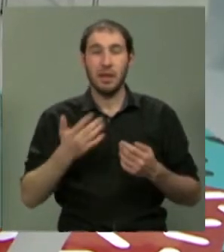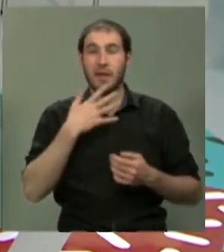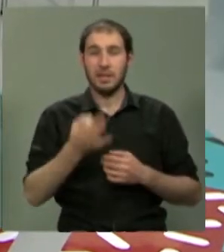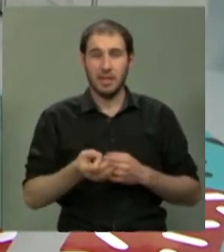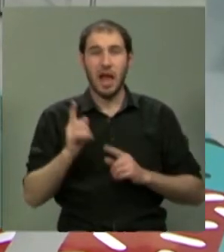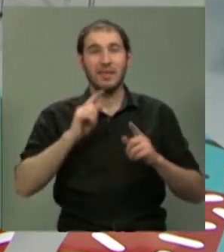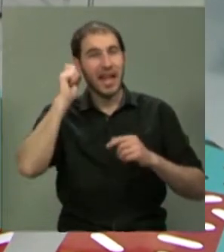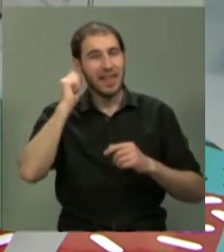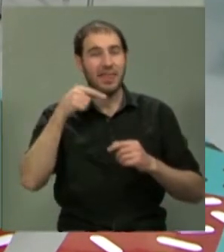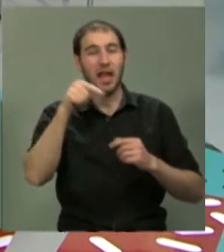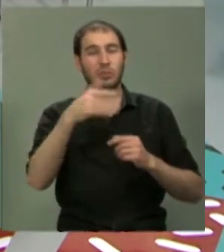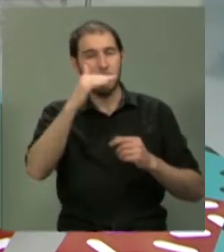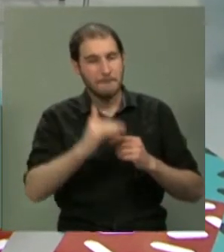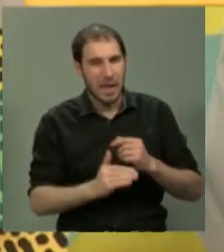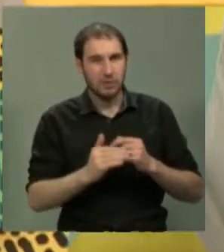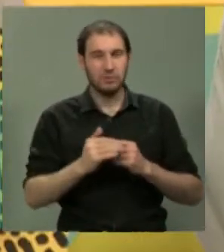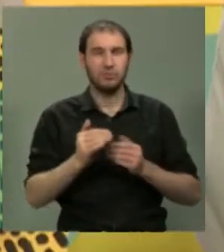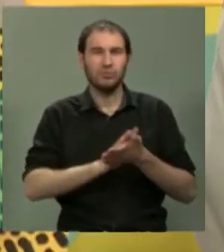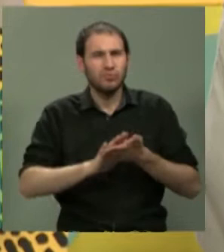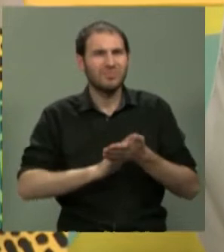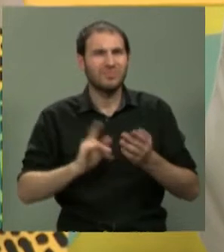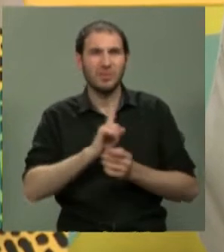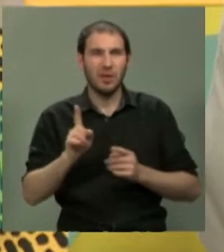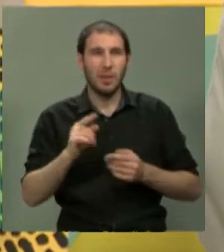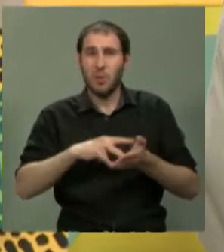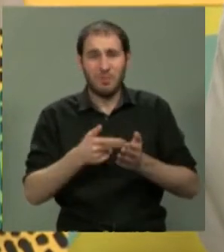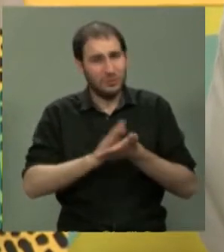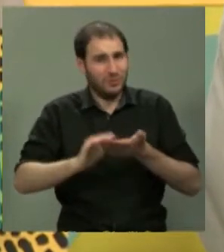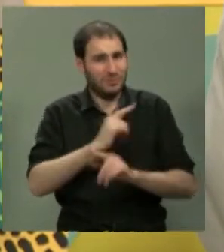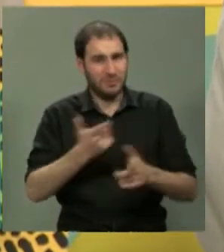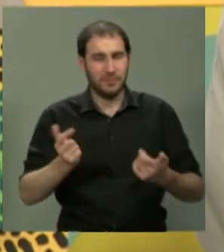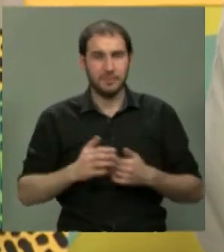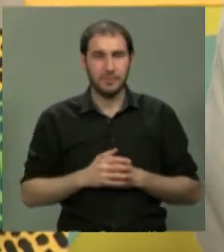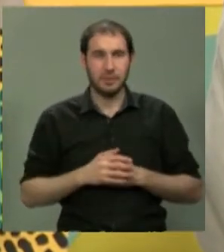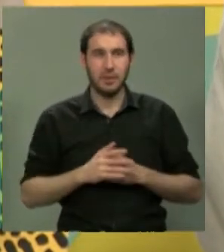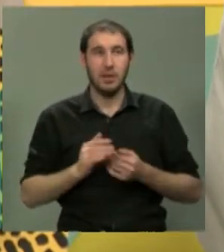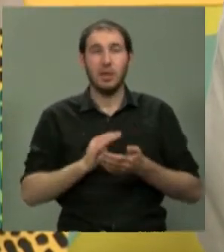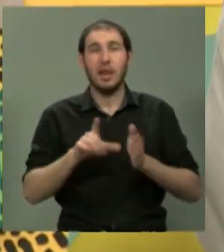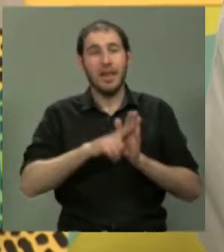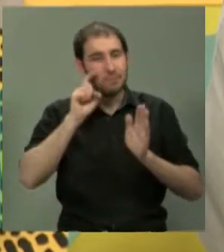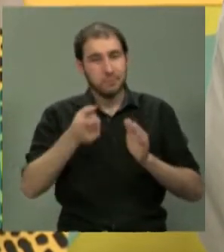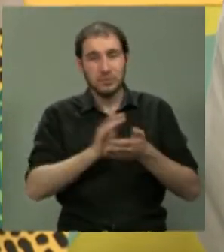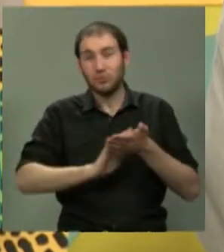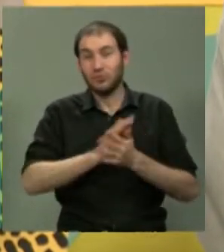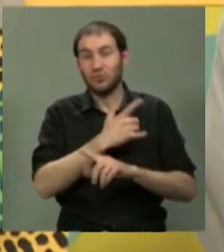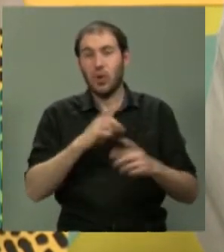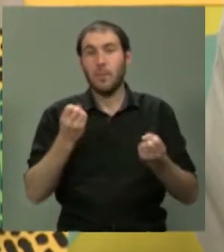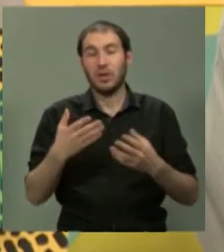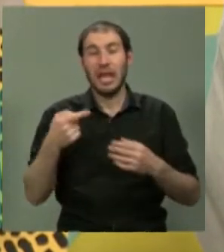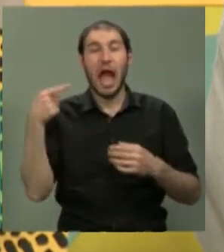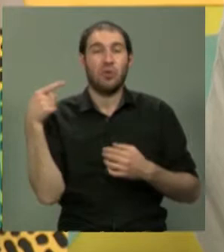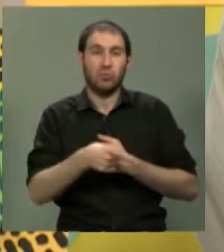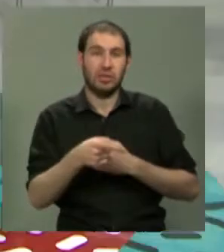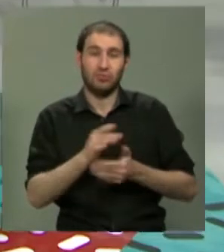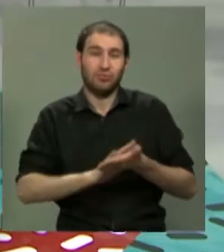por ahí la baja de imputabilidad no va a solucionar ningún tipo de problema. No va a solucionar la inseguridad porque la imputación